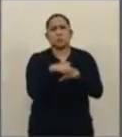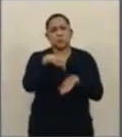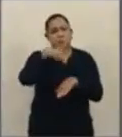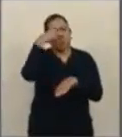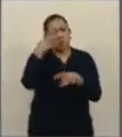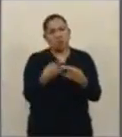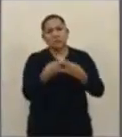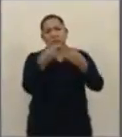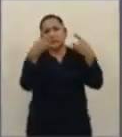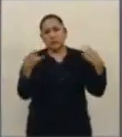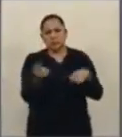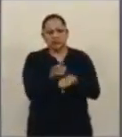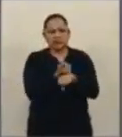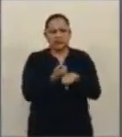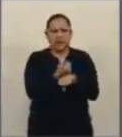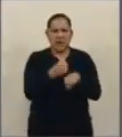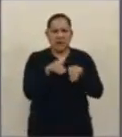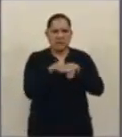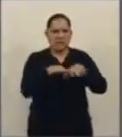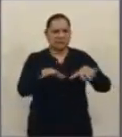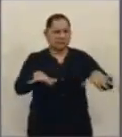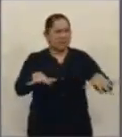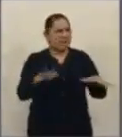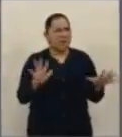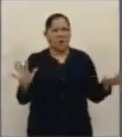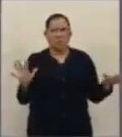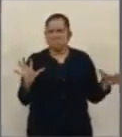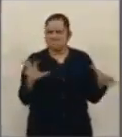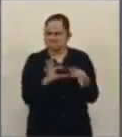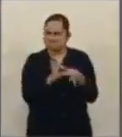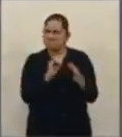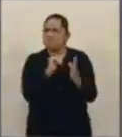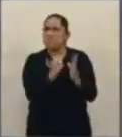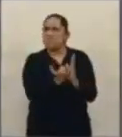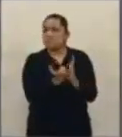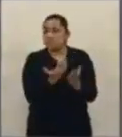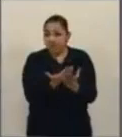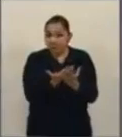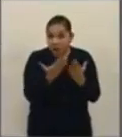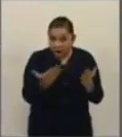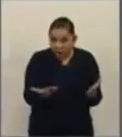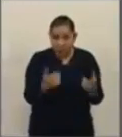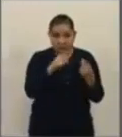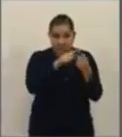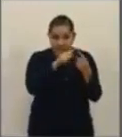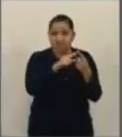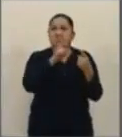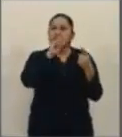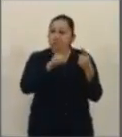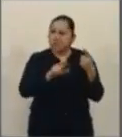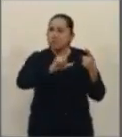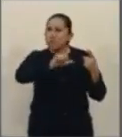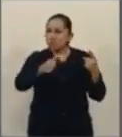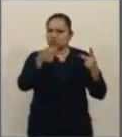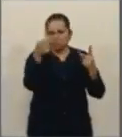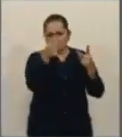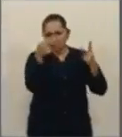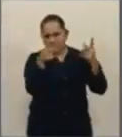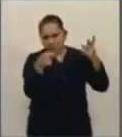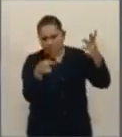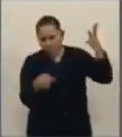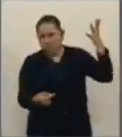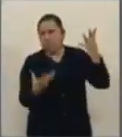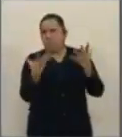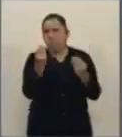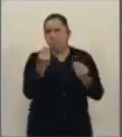país. Y se suma hasta ahora a la larga cadena de crímenes de lesa humanidad y que se